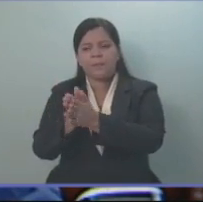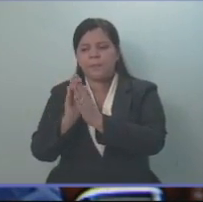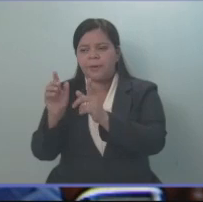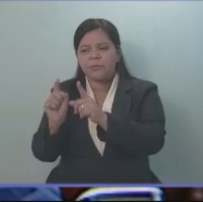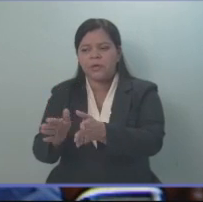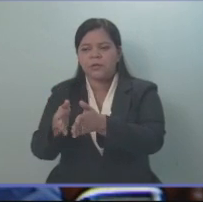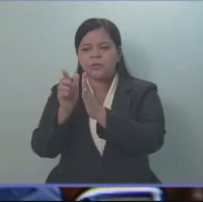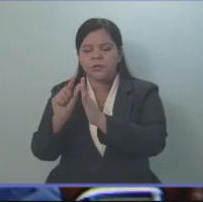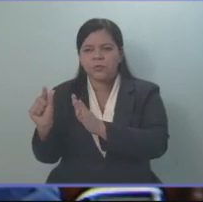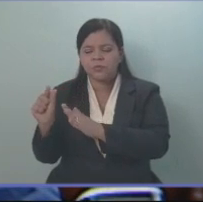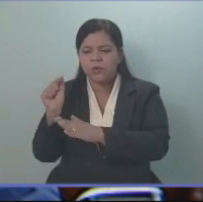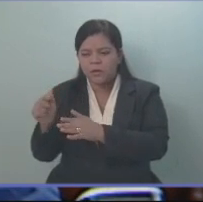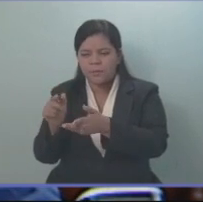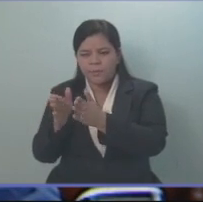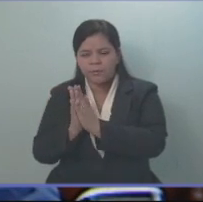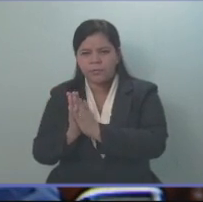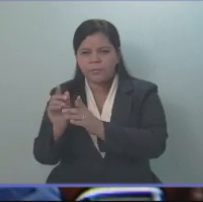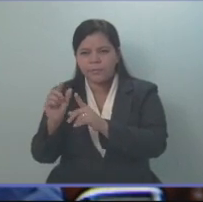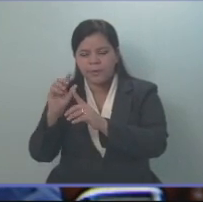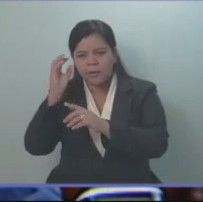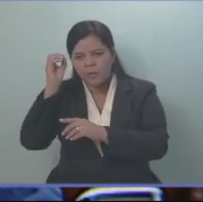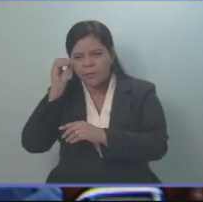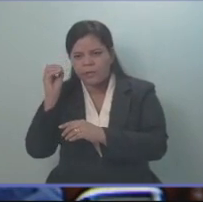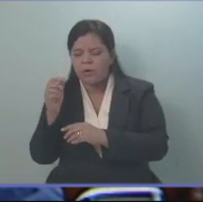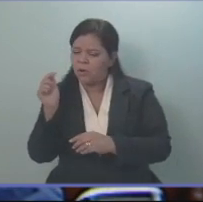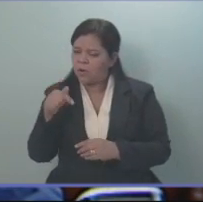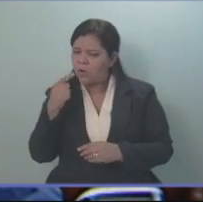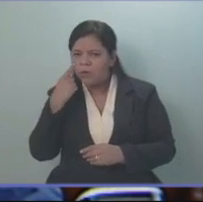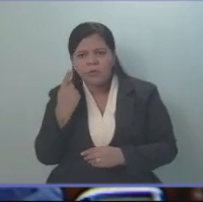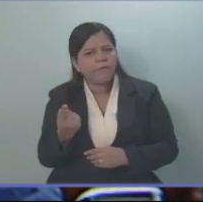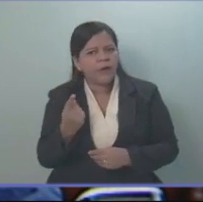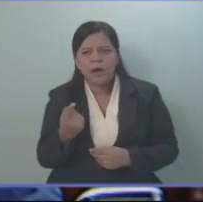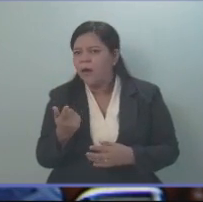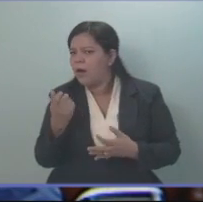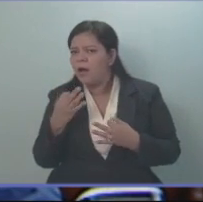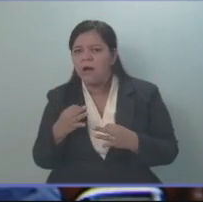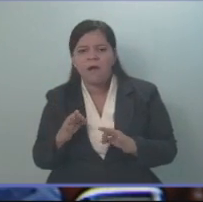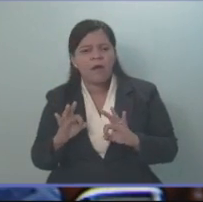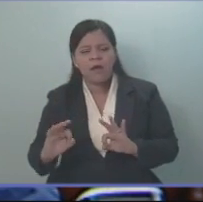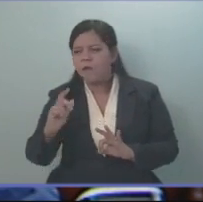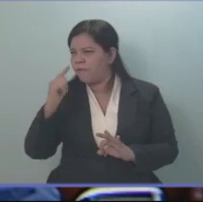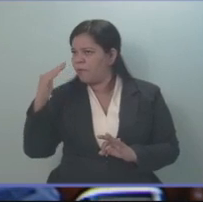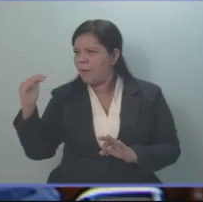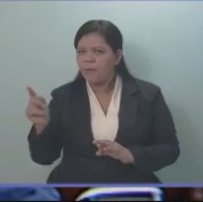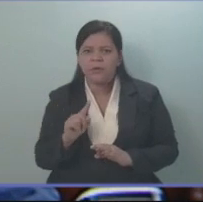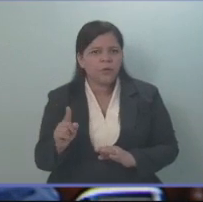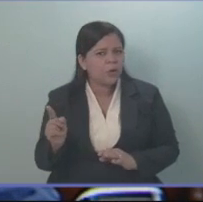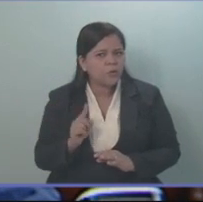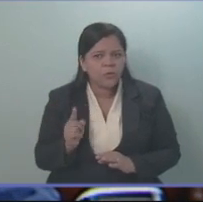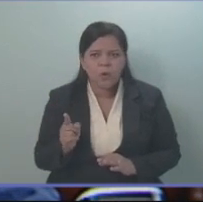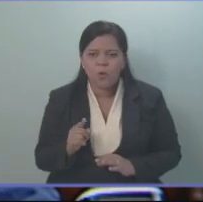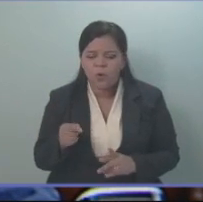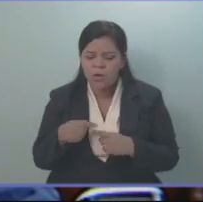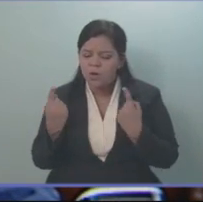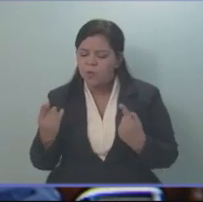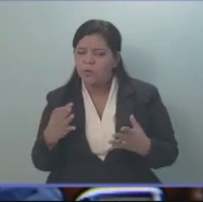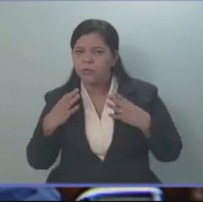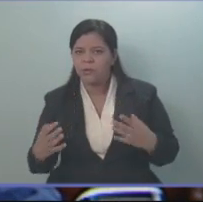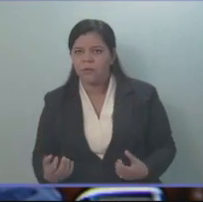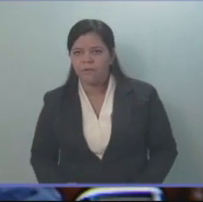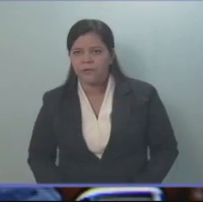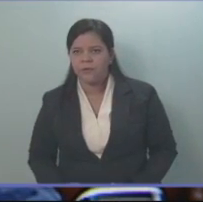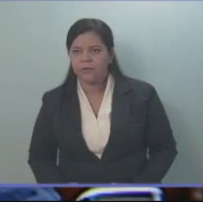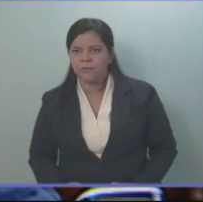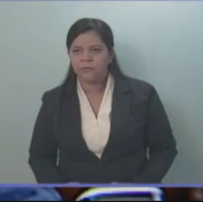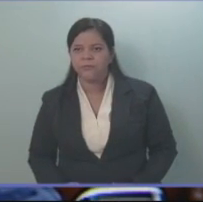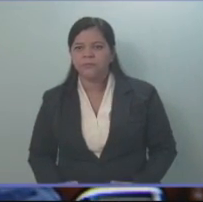a una institución que estaba dentro de Nicaragua. Pero hoy no lo veamos de una forma política o a favor o en contra de un gobierno de turno.